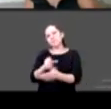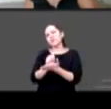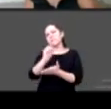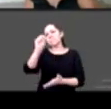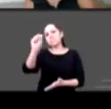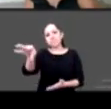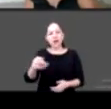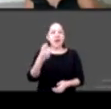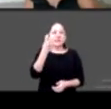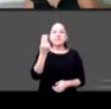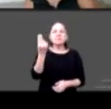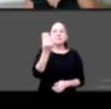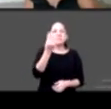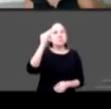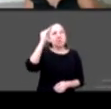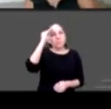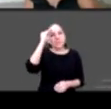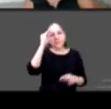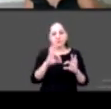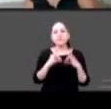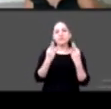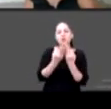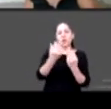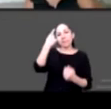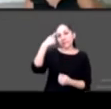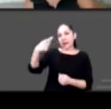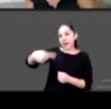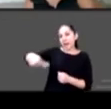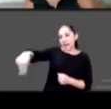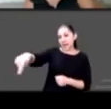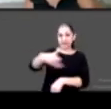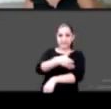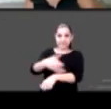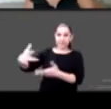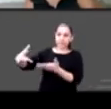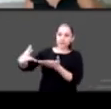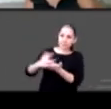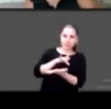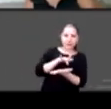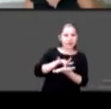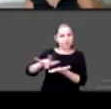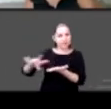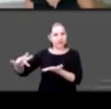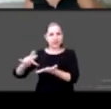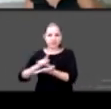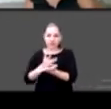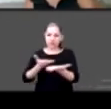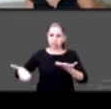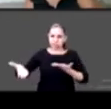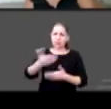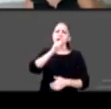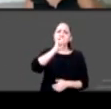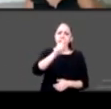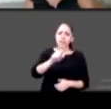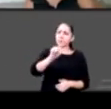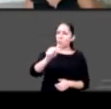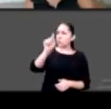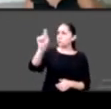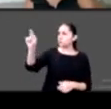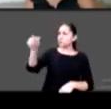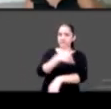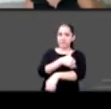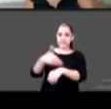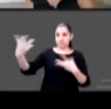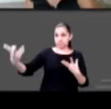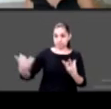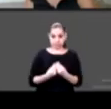ha dicho antes, las otras familias que no están con nosotros, pero que también nos pueden utilizar. Y también, si, por ejemplo,